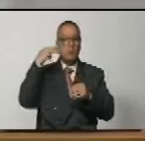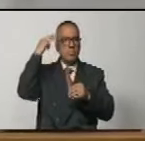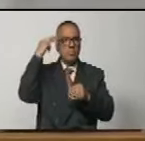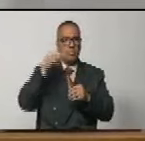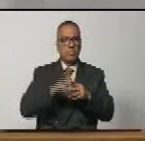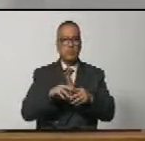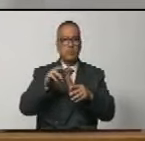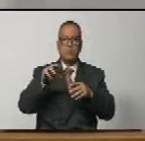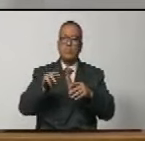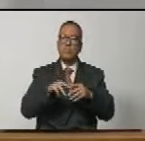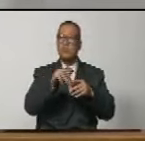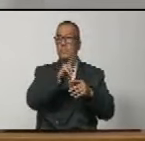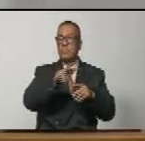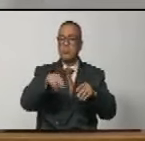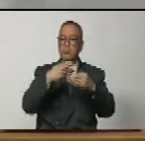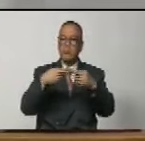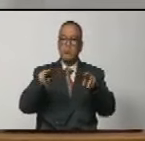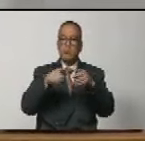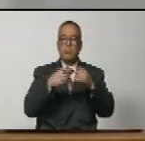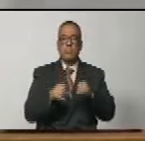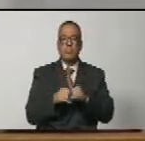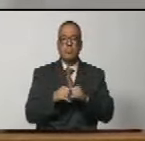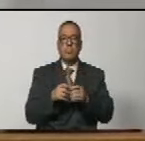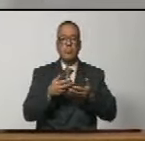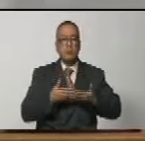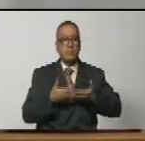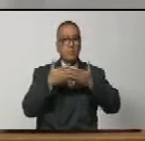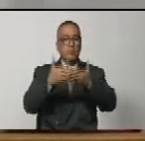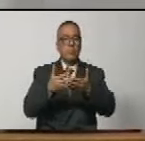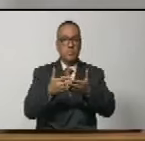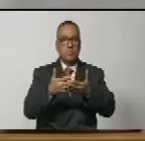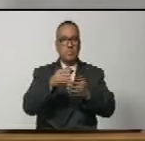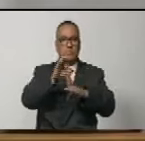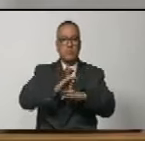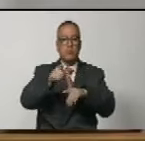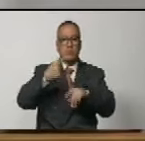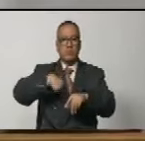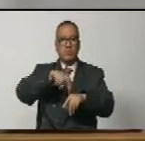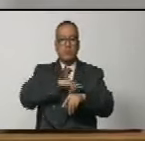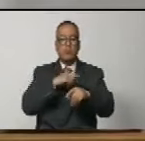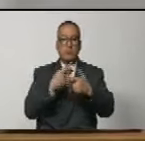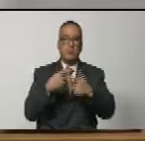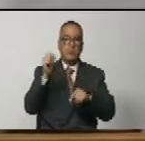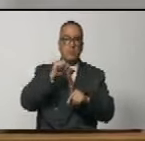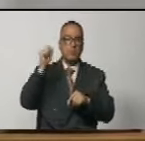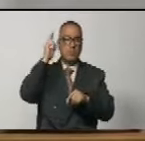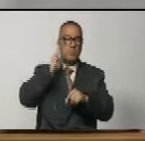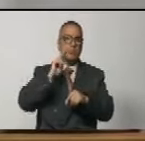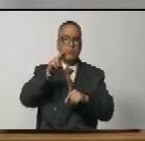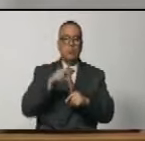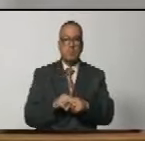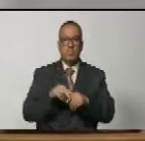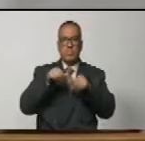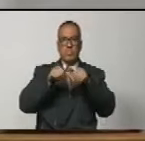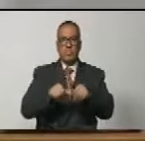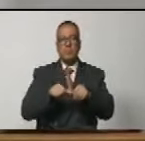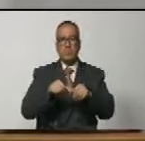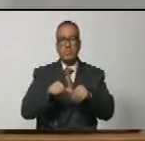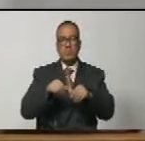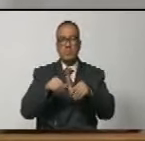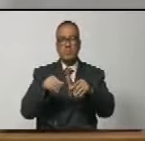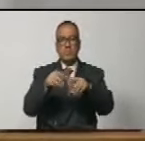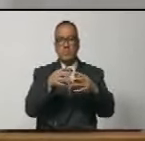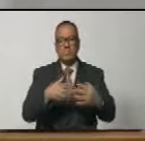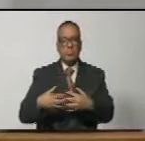del bicentenario del otorgamiento de la ciudadanía de nuestro libertador Simón Bolívar como ciudadano de los